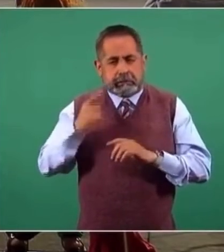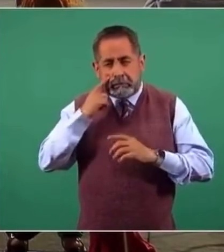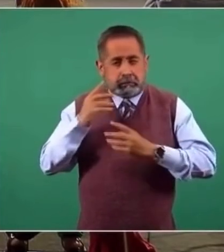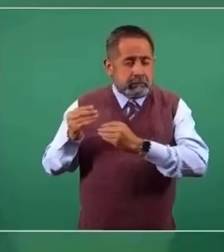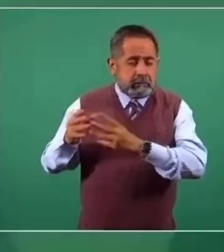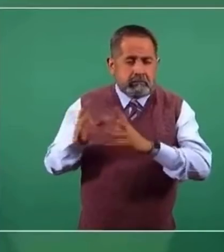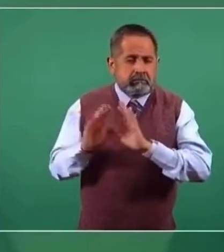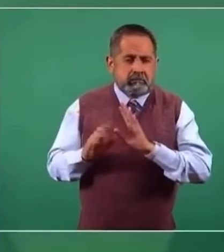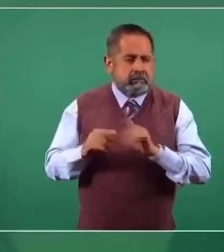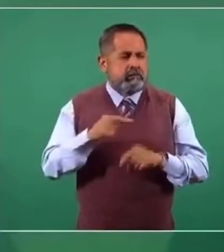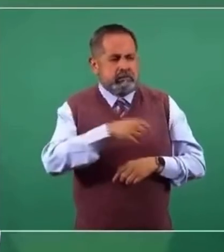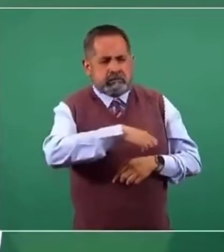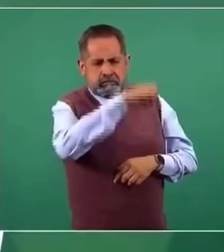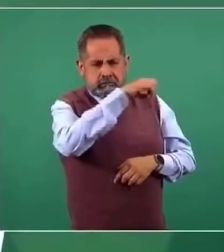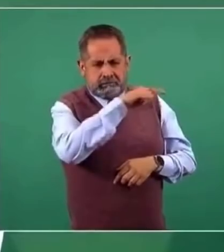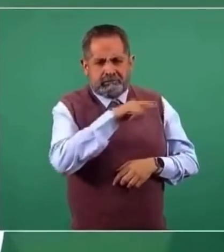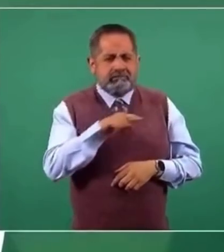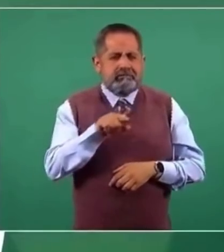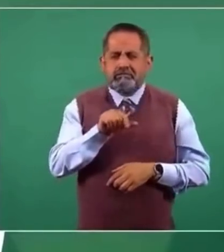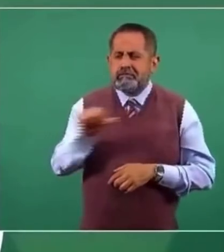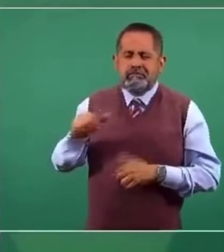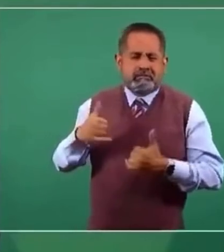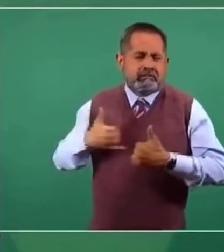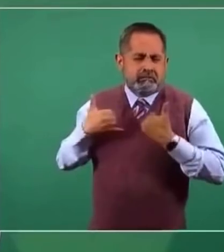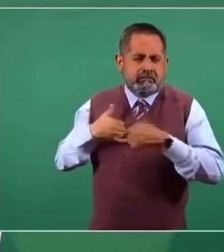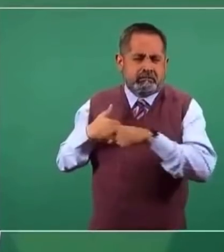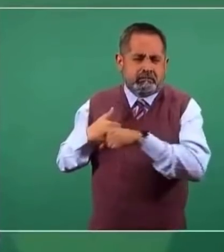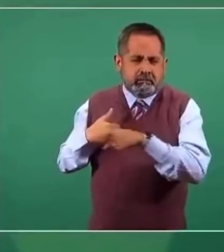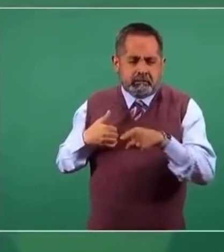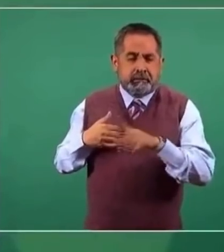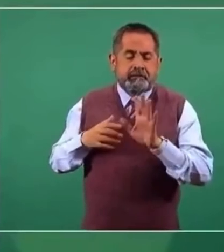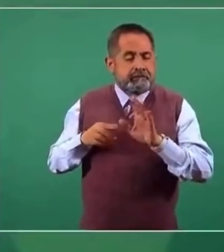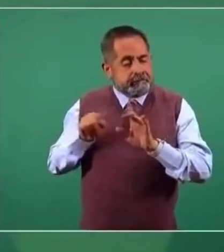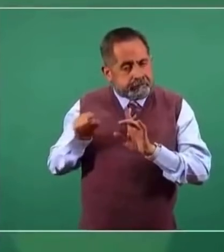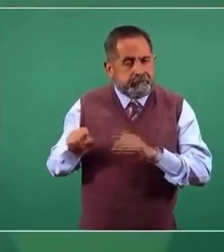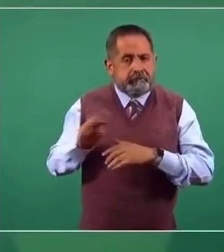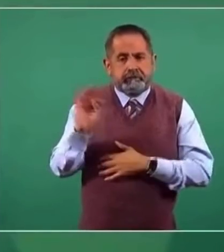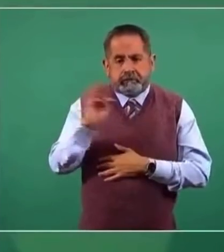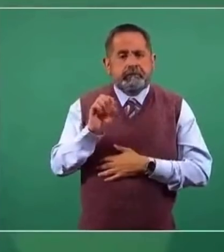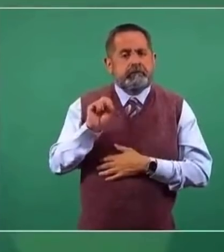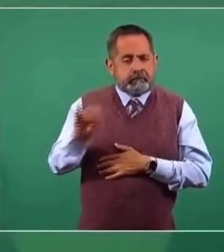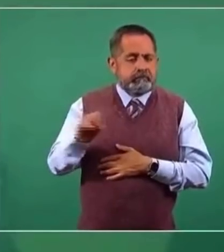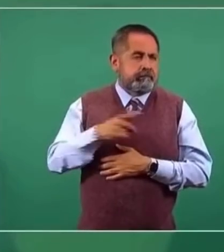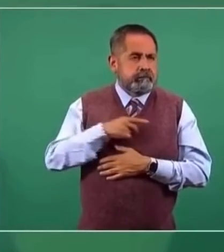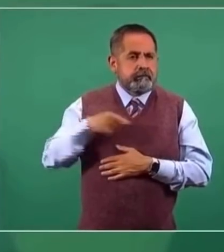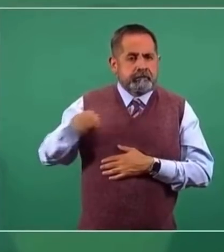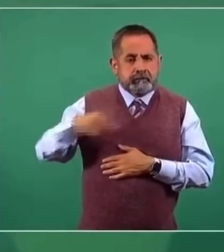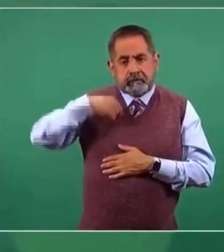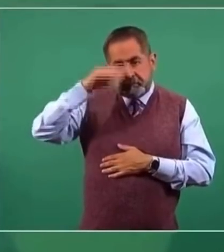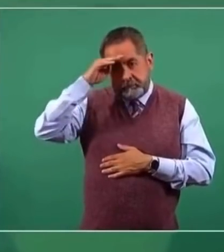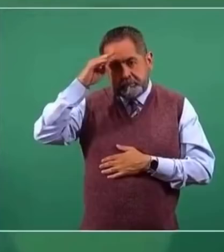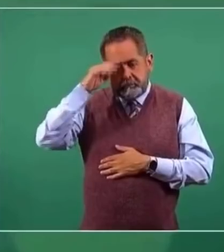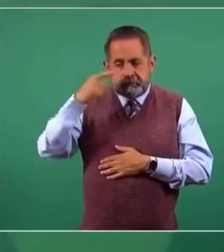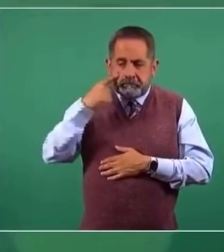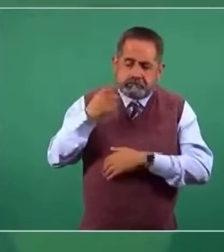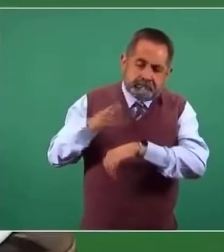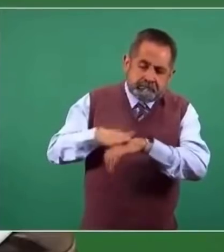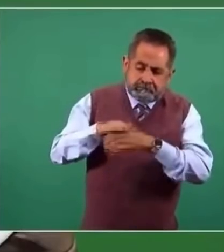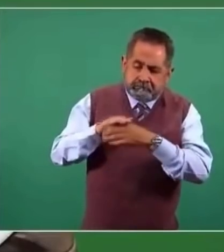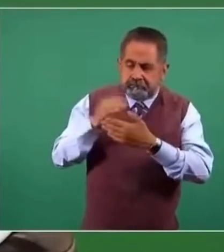en estos grupos poblacionales, normalmente son las personas mayores. Aquí entonces obviamente sí tendría que haber una